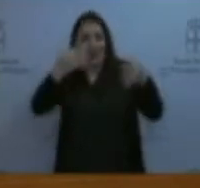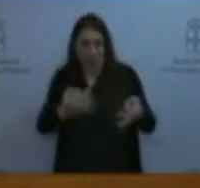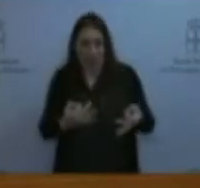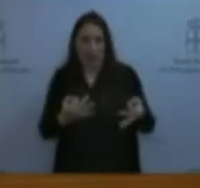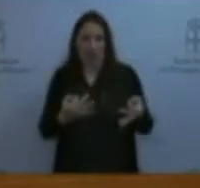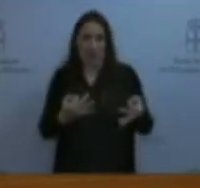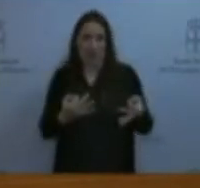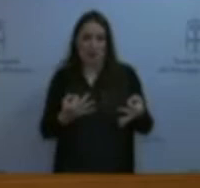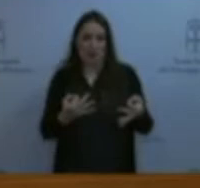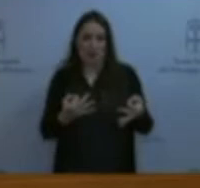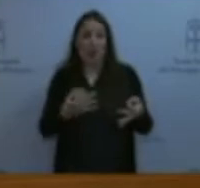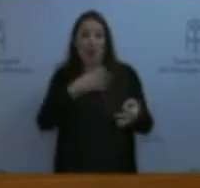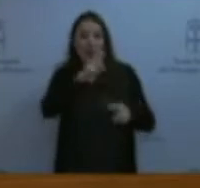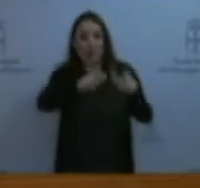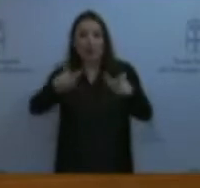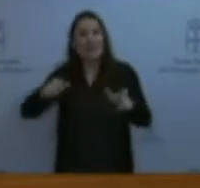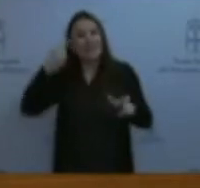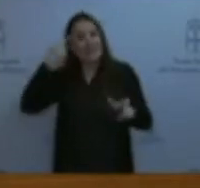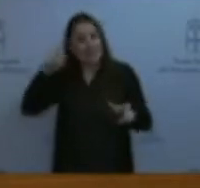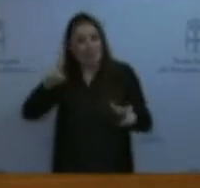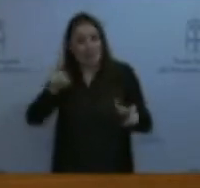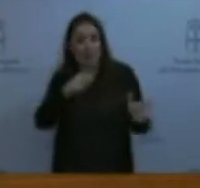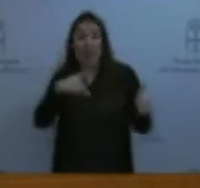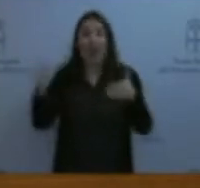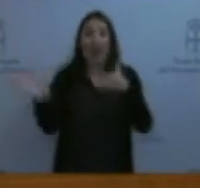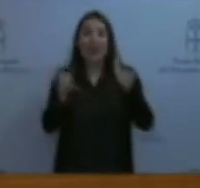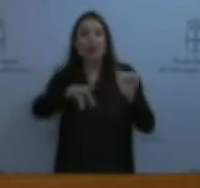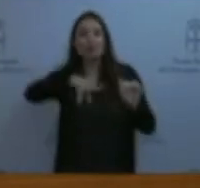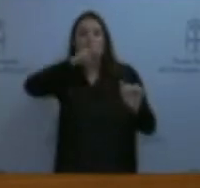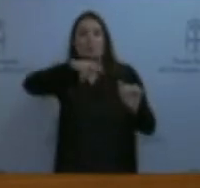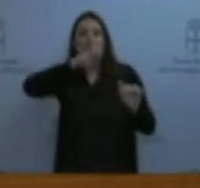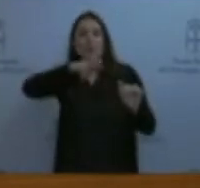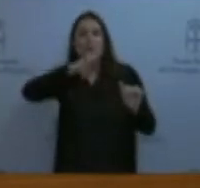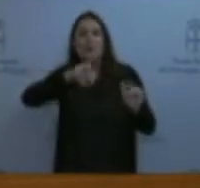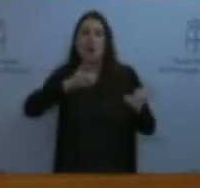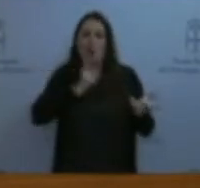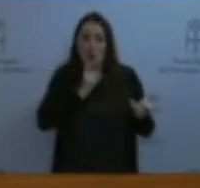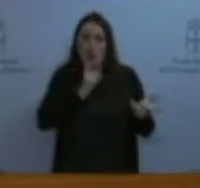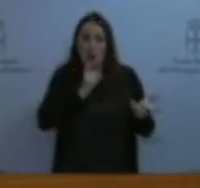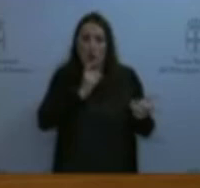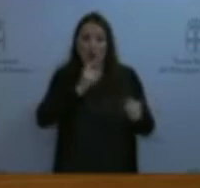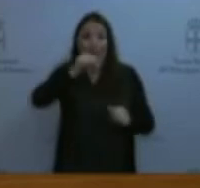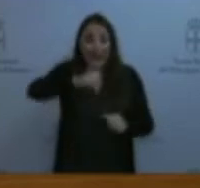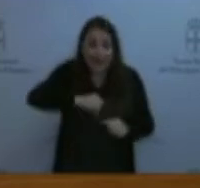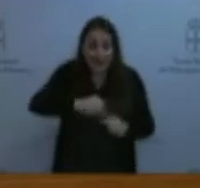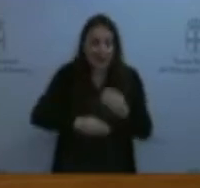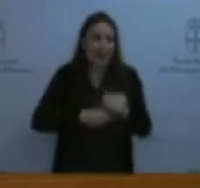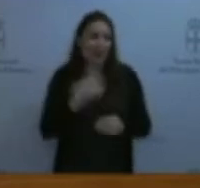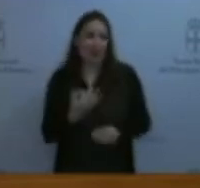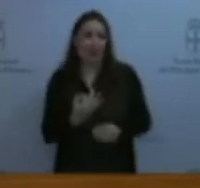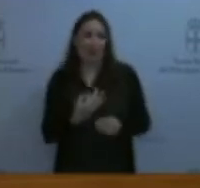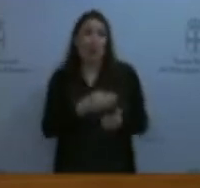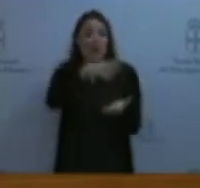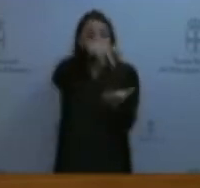ciudadanía para que sepa en qué condiciones está el aire que respira. Aquí lo que se hace es ocultar los